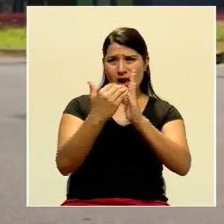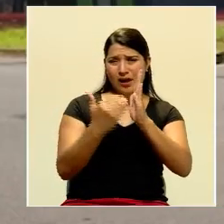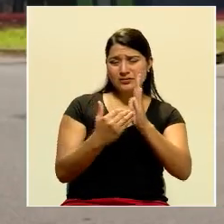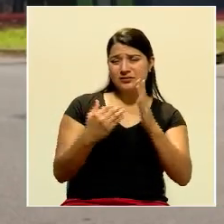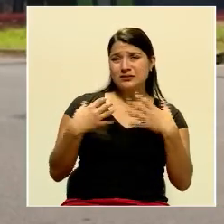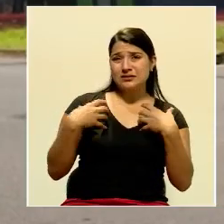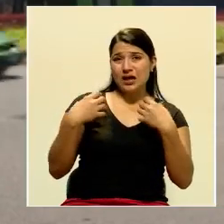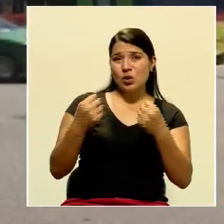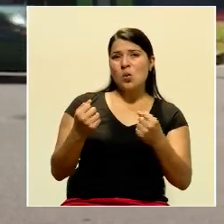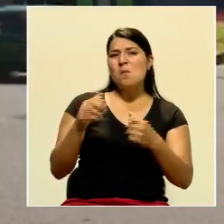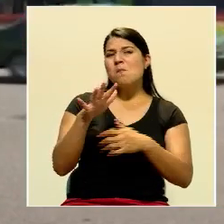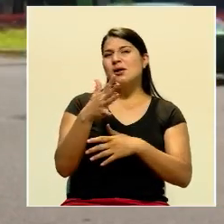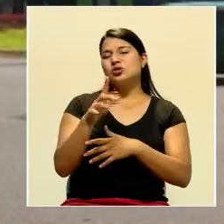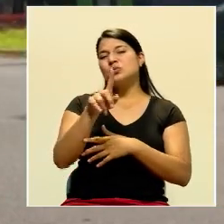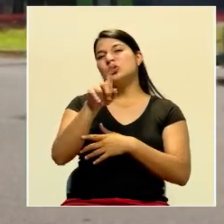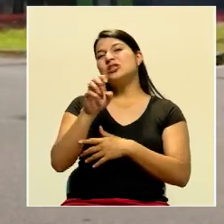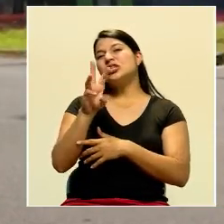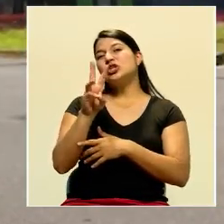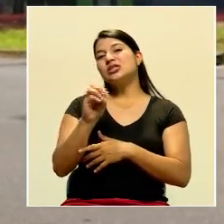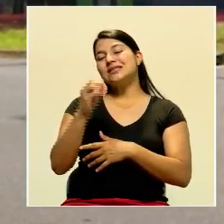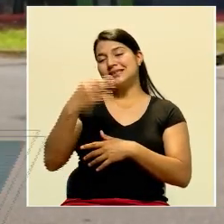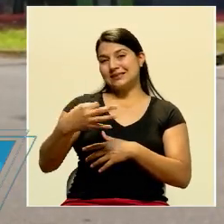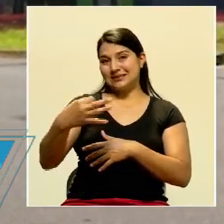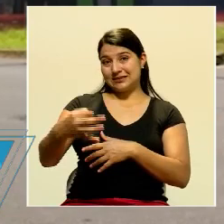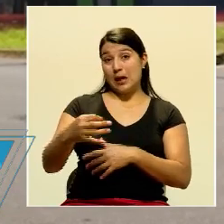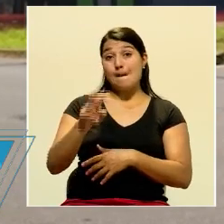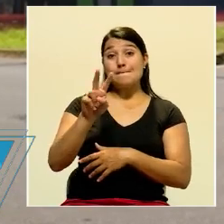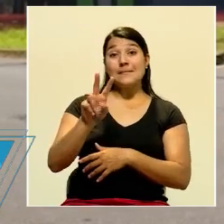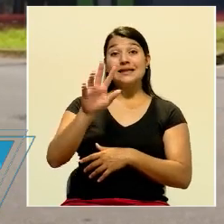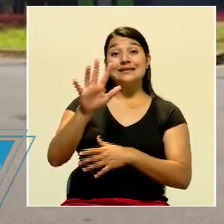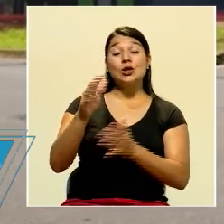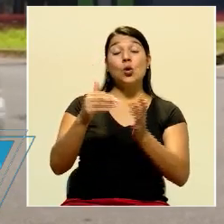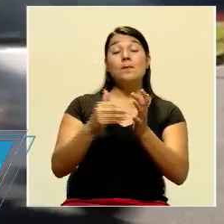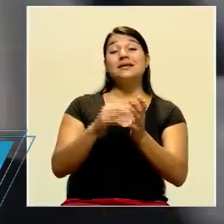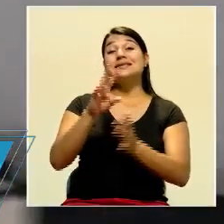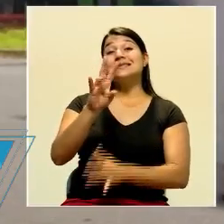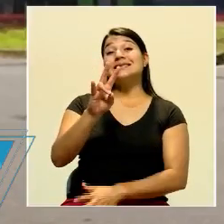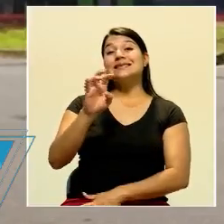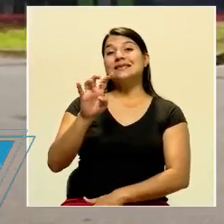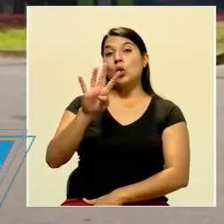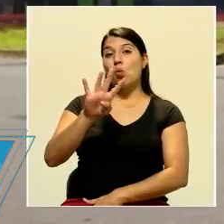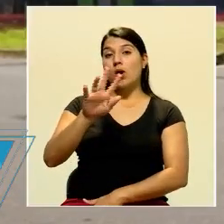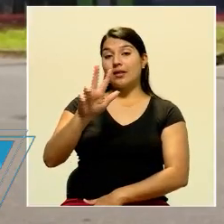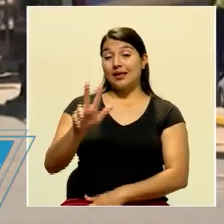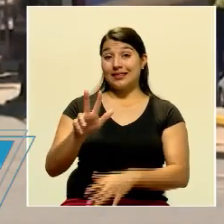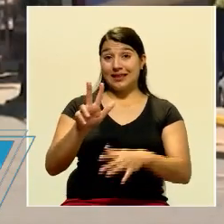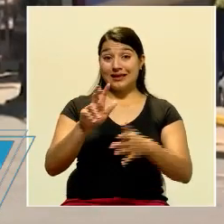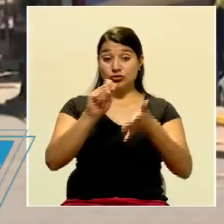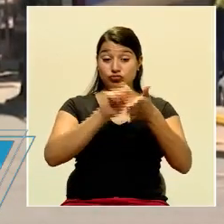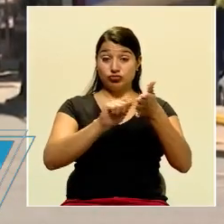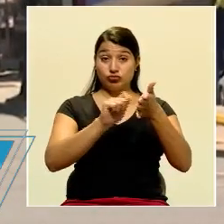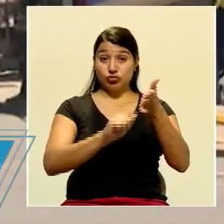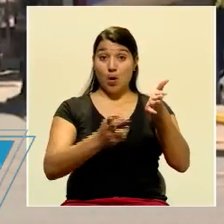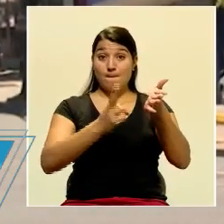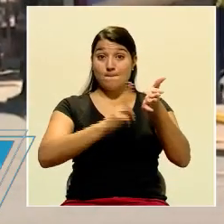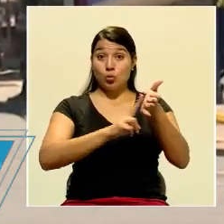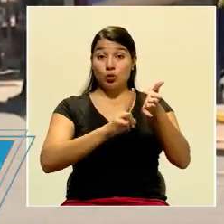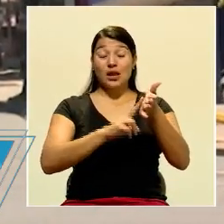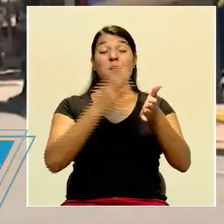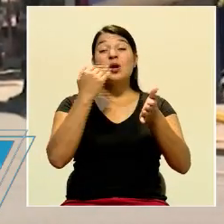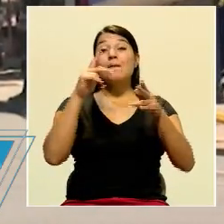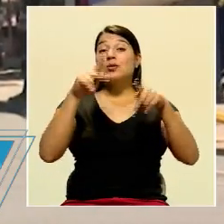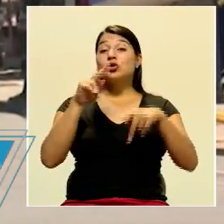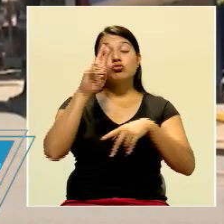160. Según el COSEBI, de las 25.743 boletas generadas por incumplimiento de la restricción